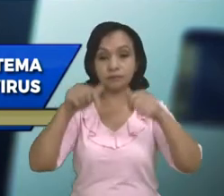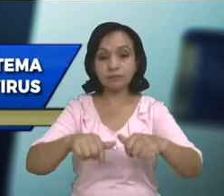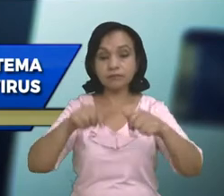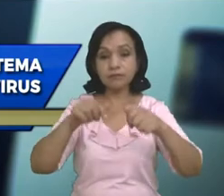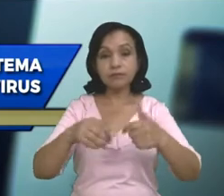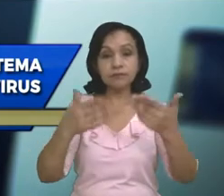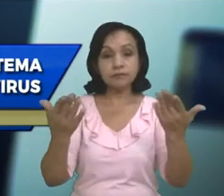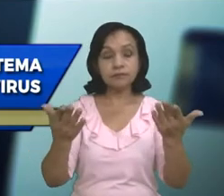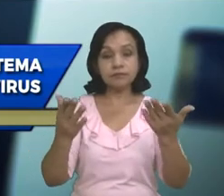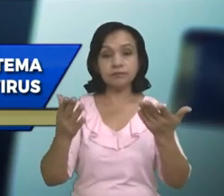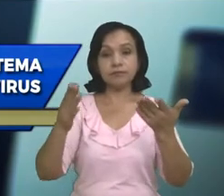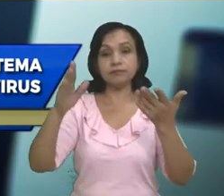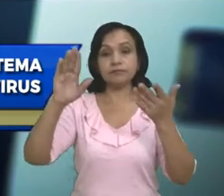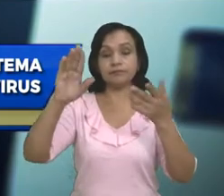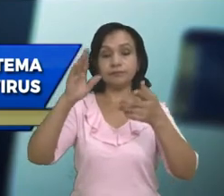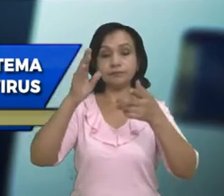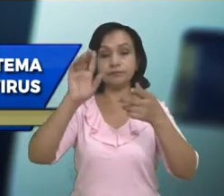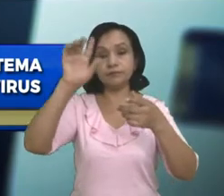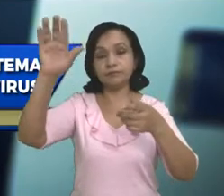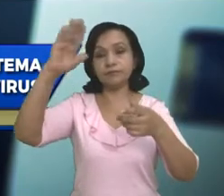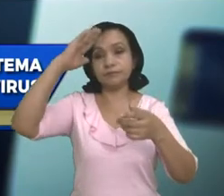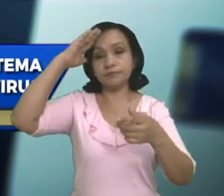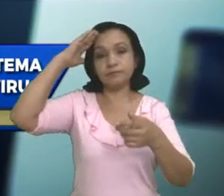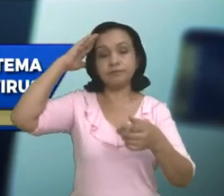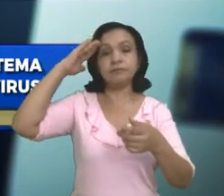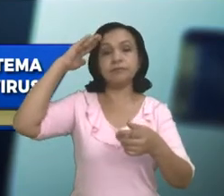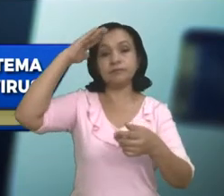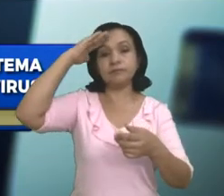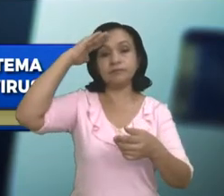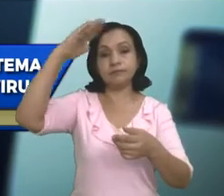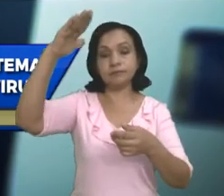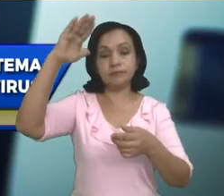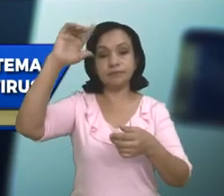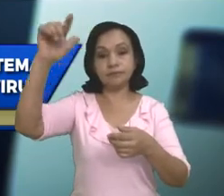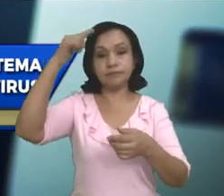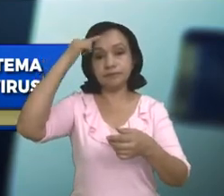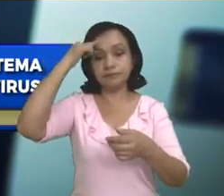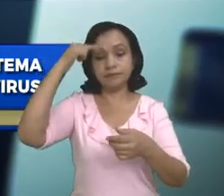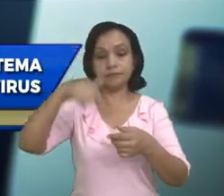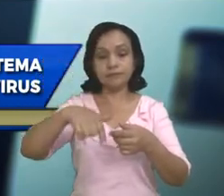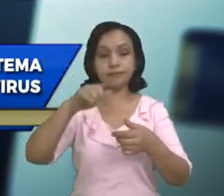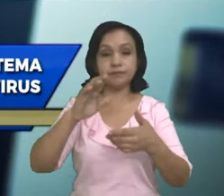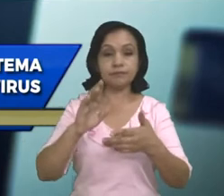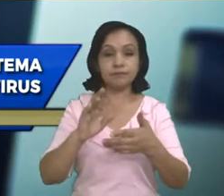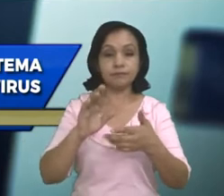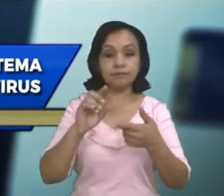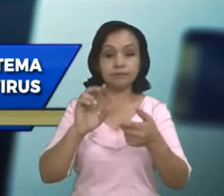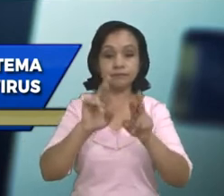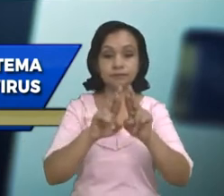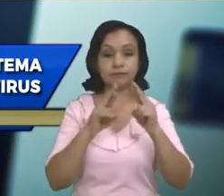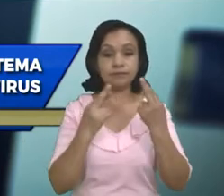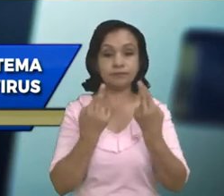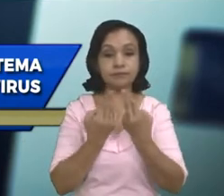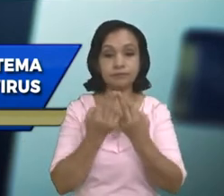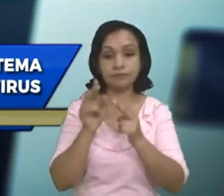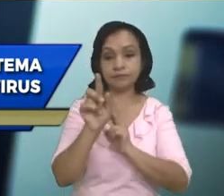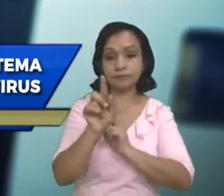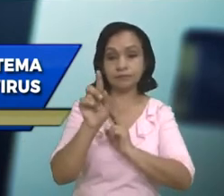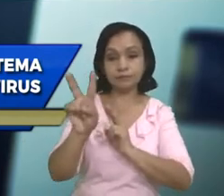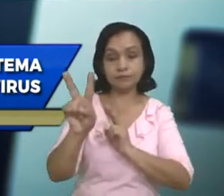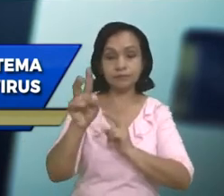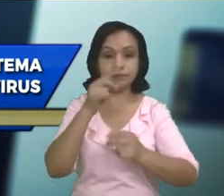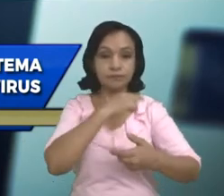nuestro jefe de estado y gobierno de la región cisca se reunieron el día 12 de marzo